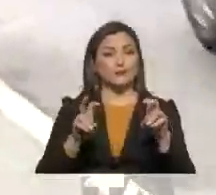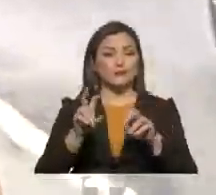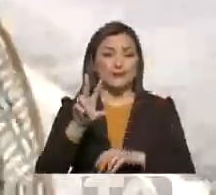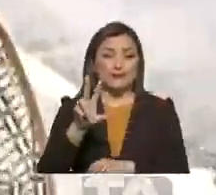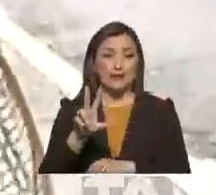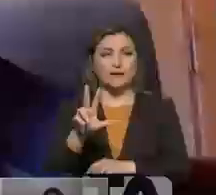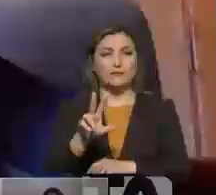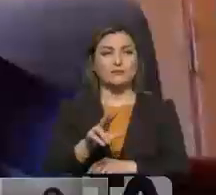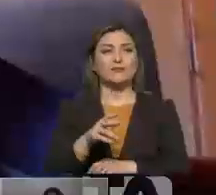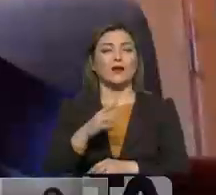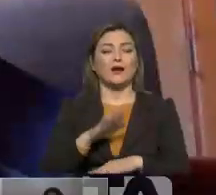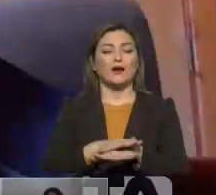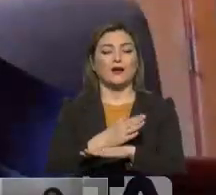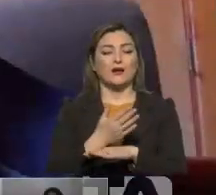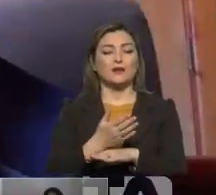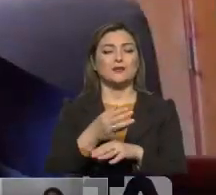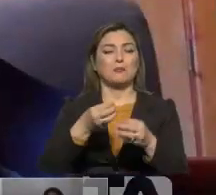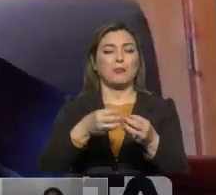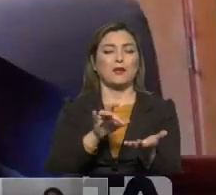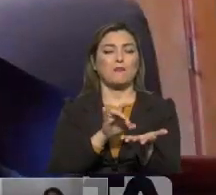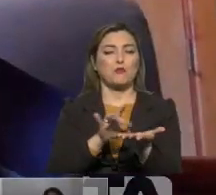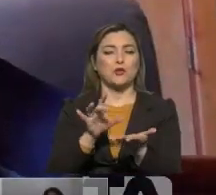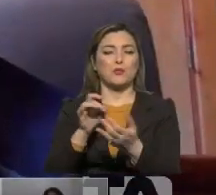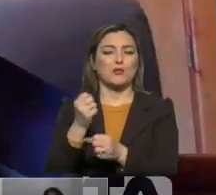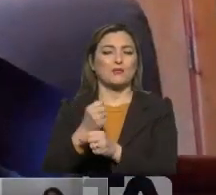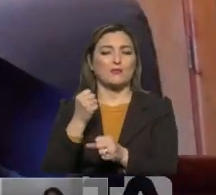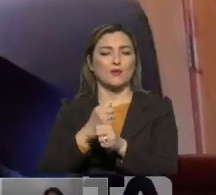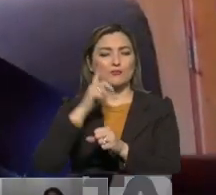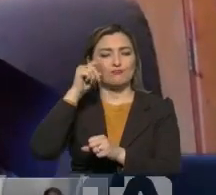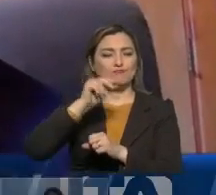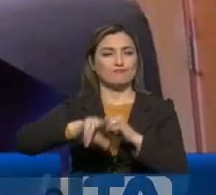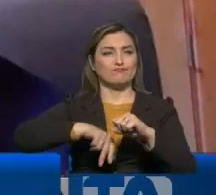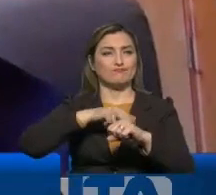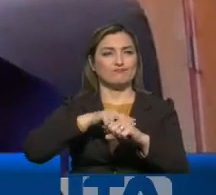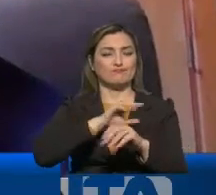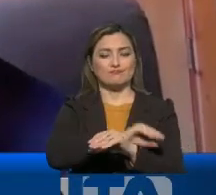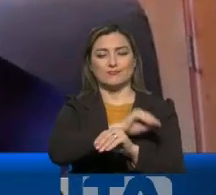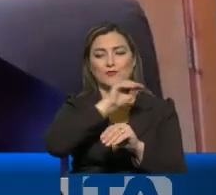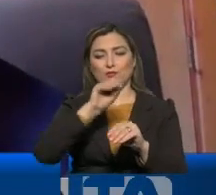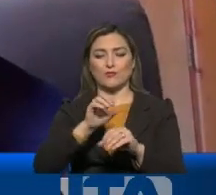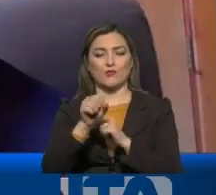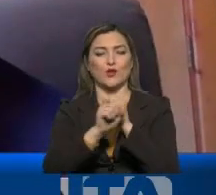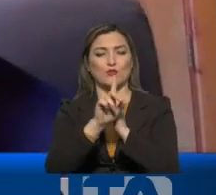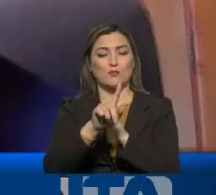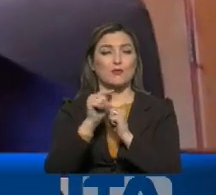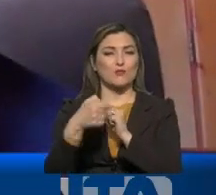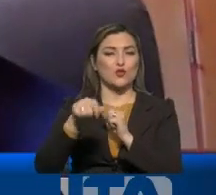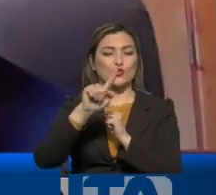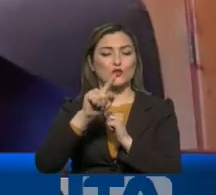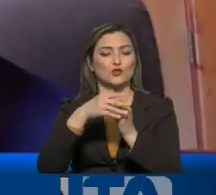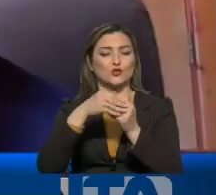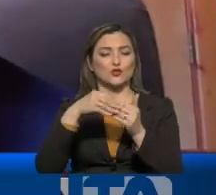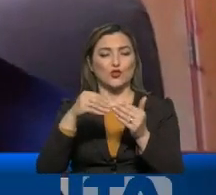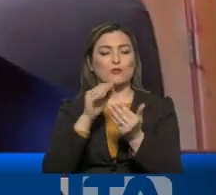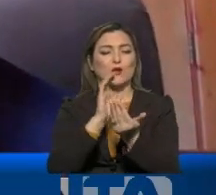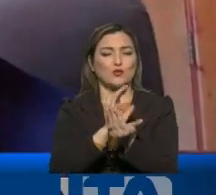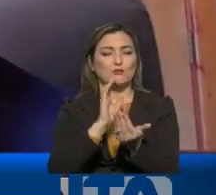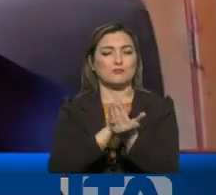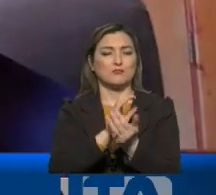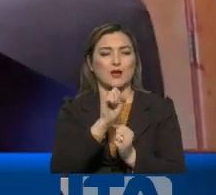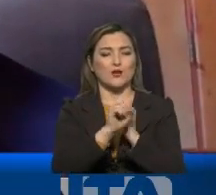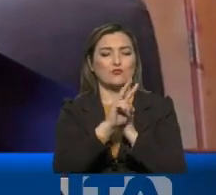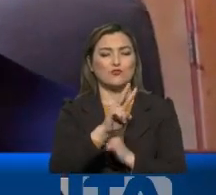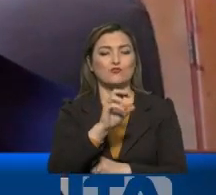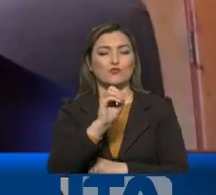empleos en el país si el gobierno central no puede transferir por año más de unos mil millones de dólares al 10 para el año 22